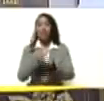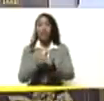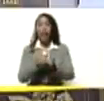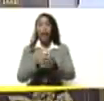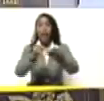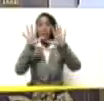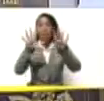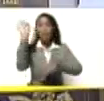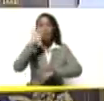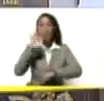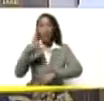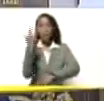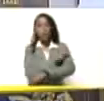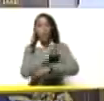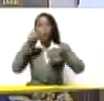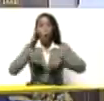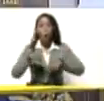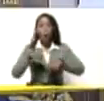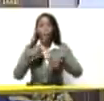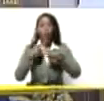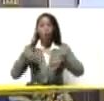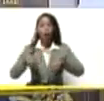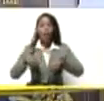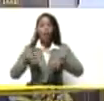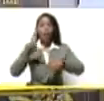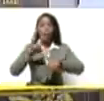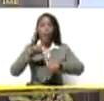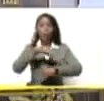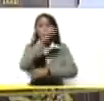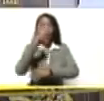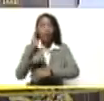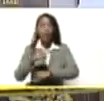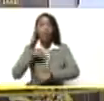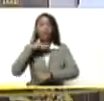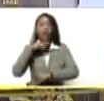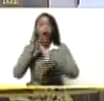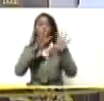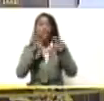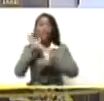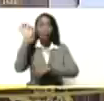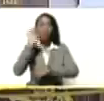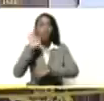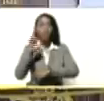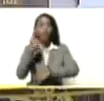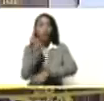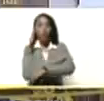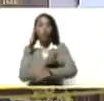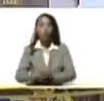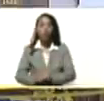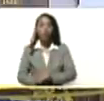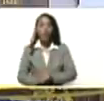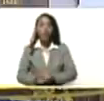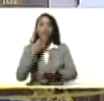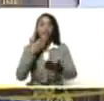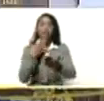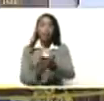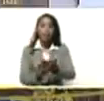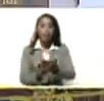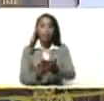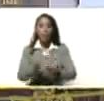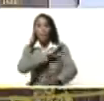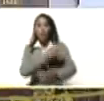10 por ciento de vacunación hoy por hoy si américa latina y el caribe estamos llegando al 90 por ciento de vacunación es gracias a las